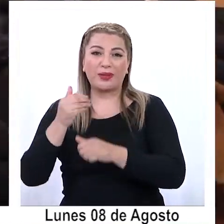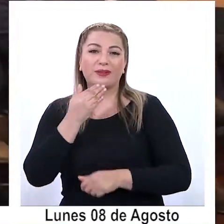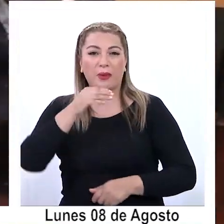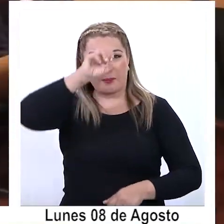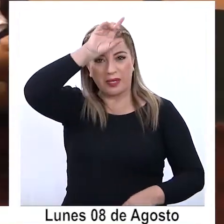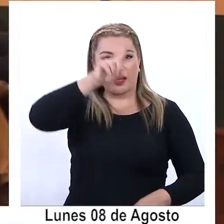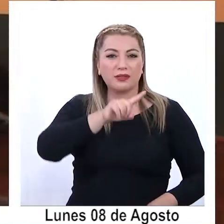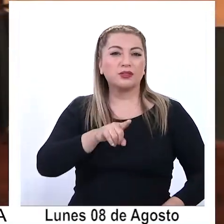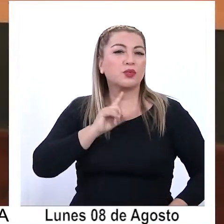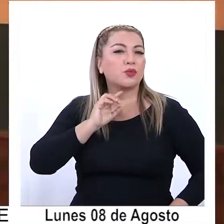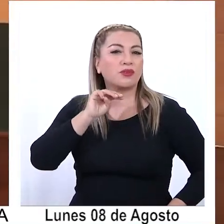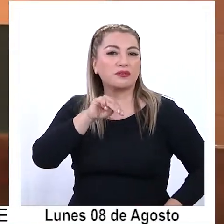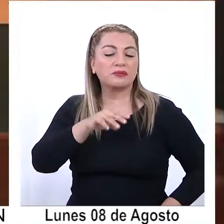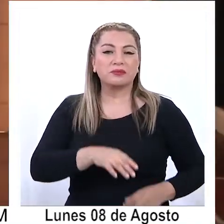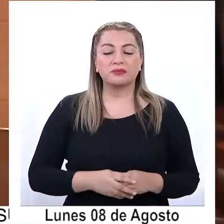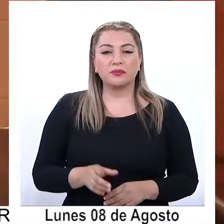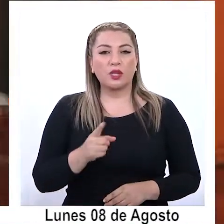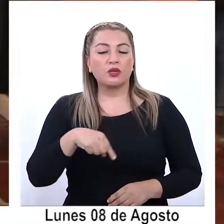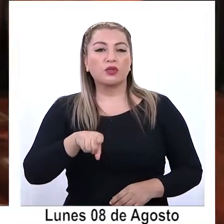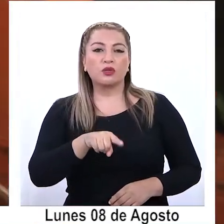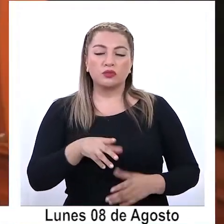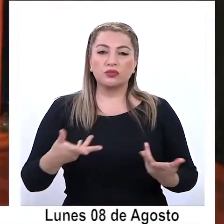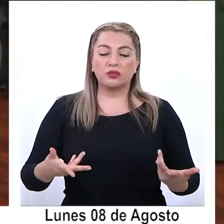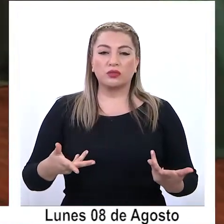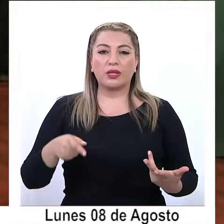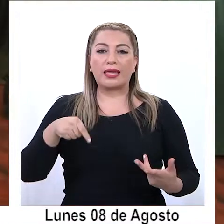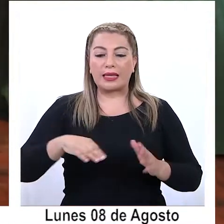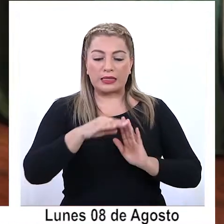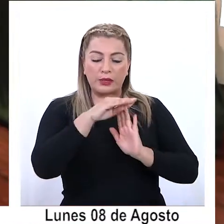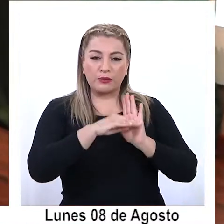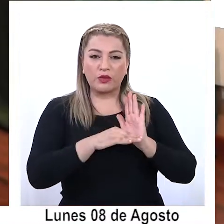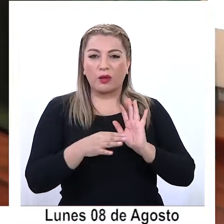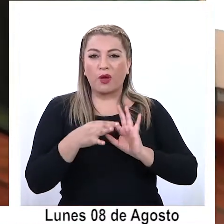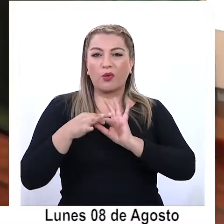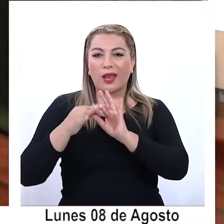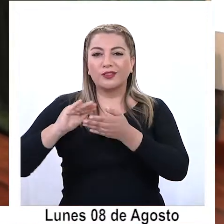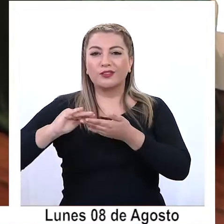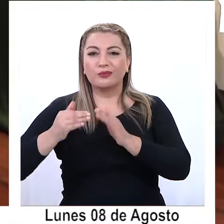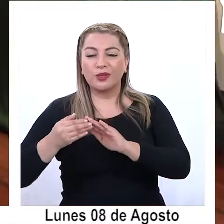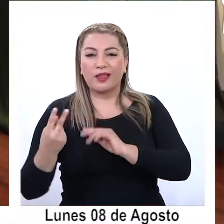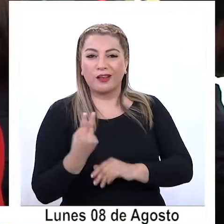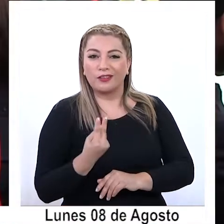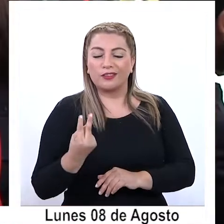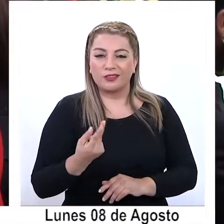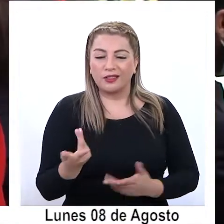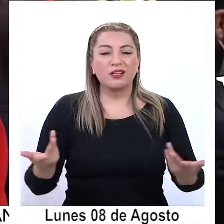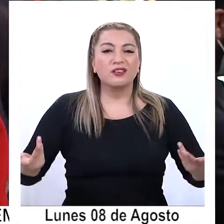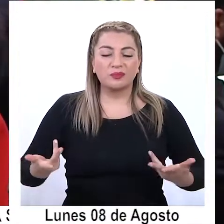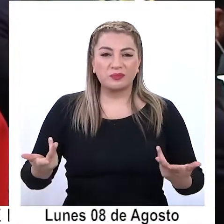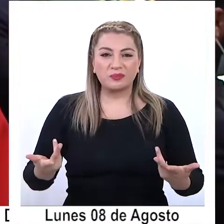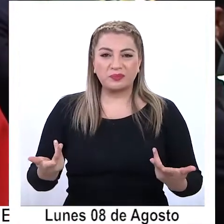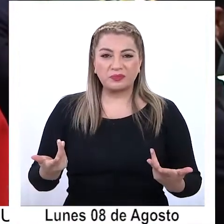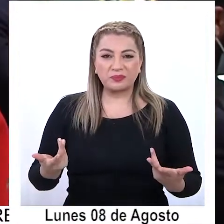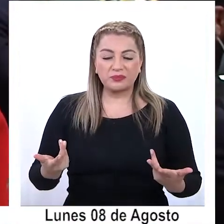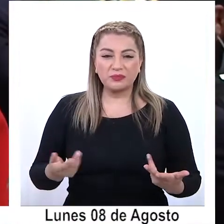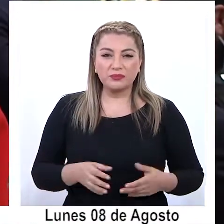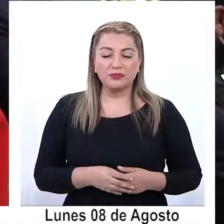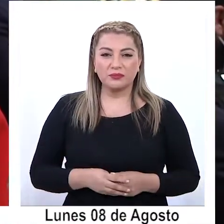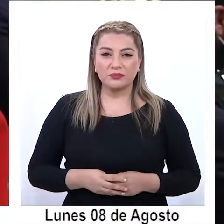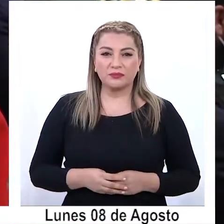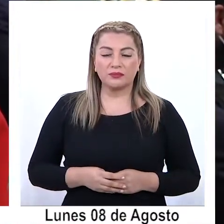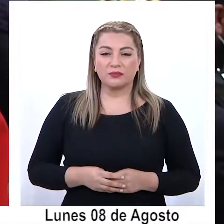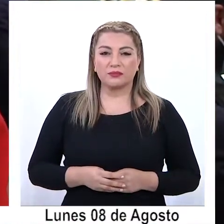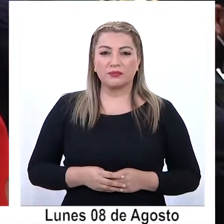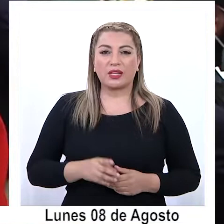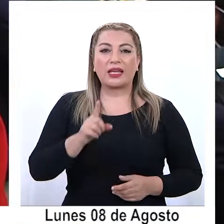SQM. Nosotros nos estamos con este programa vinculando con la comunidad a través